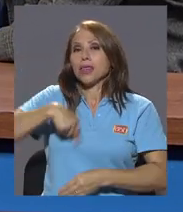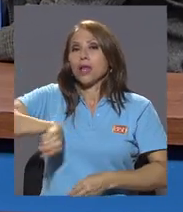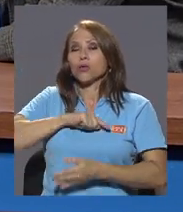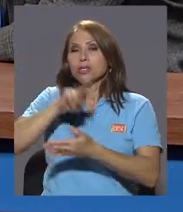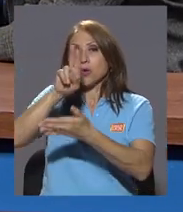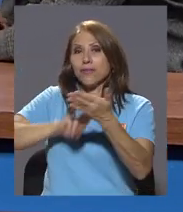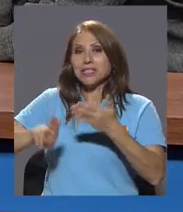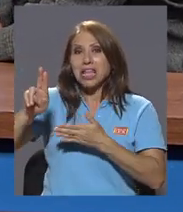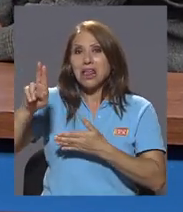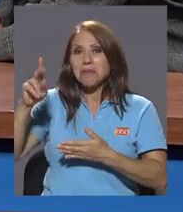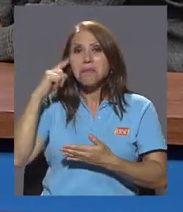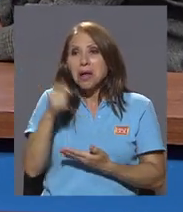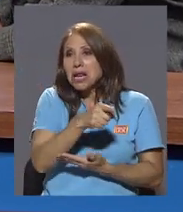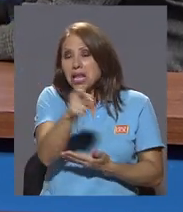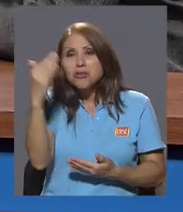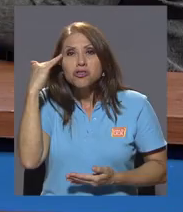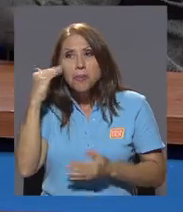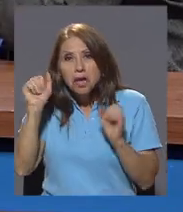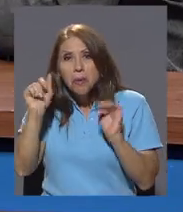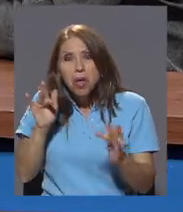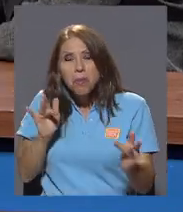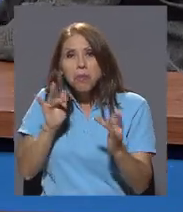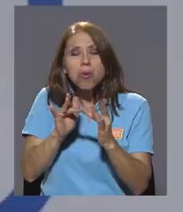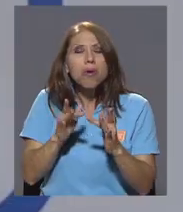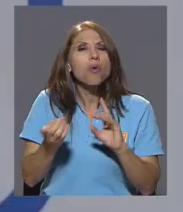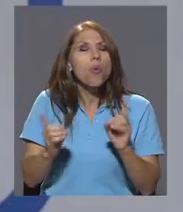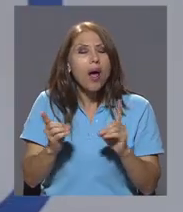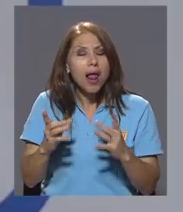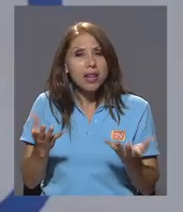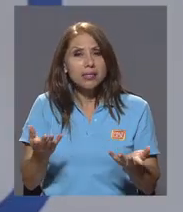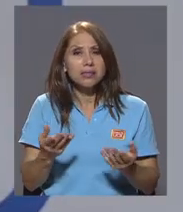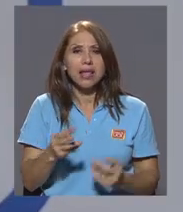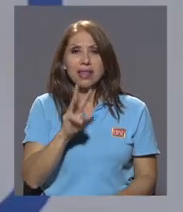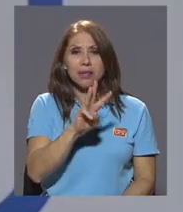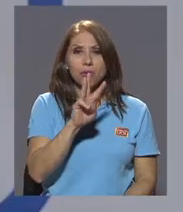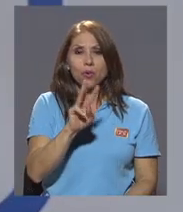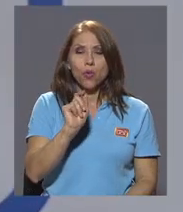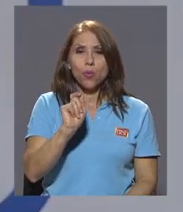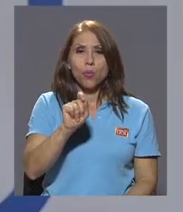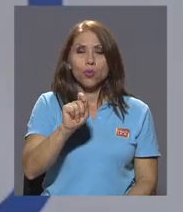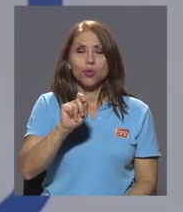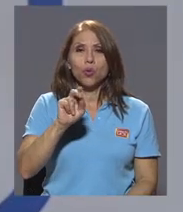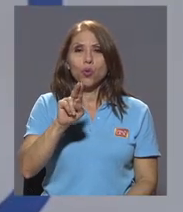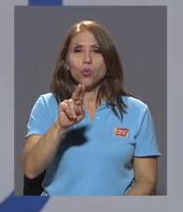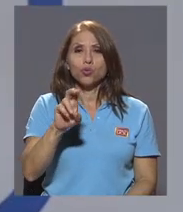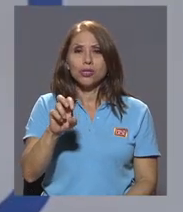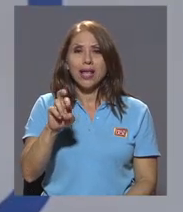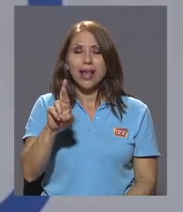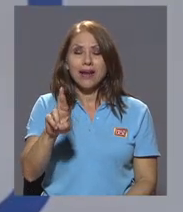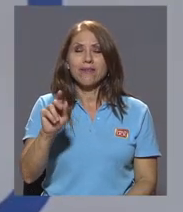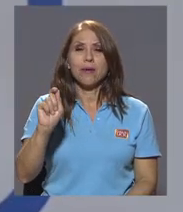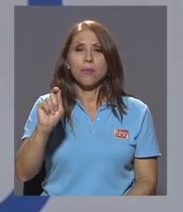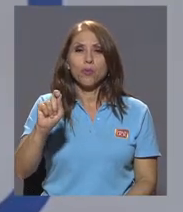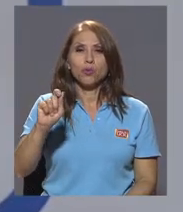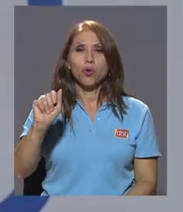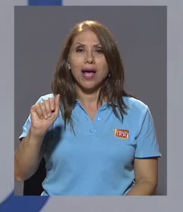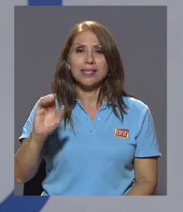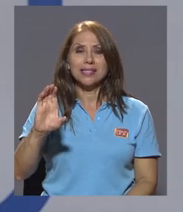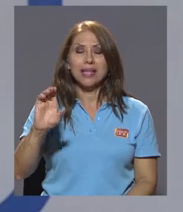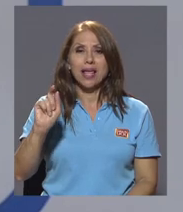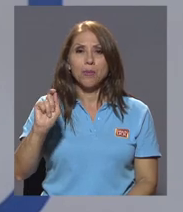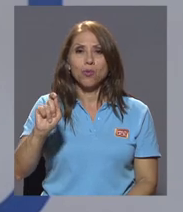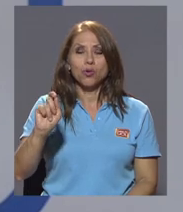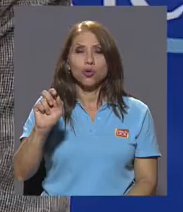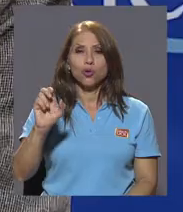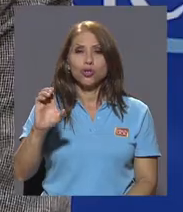visiten cuál es la dirección como lo pueden ubicar www.usc.es punto cr es la transparencia